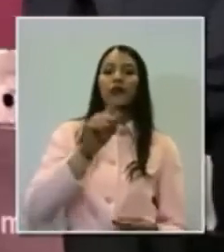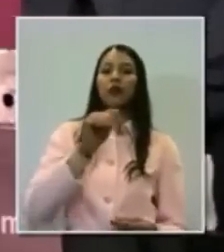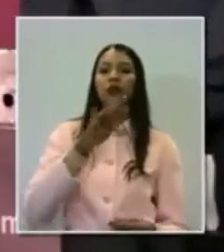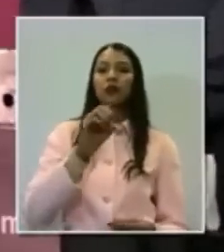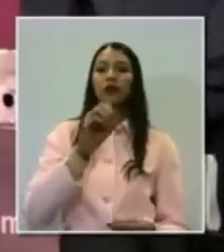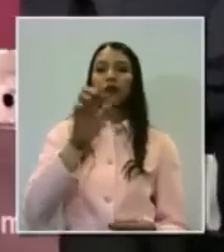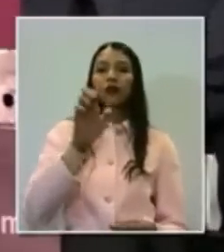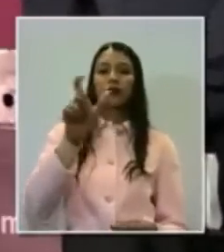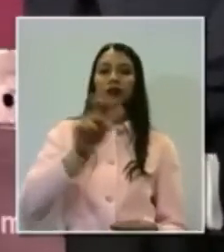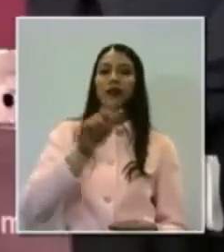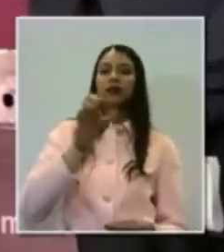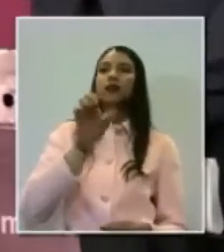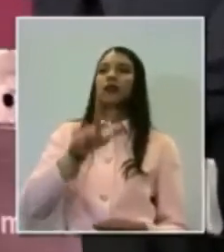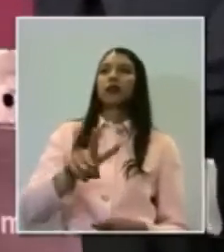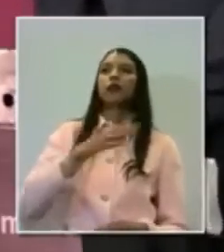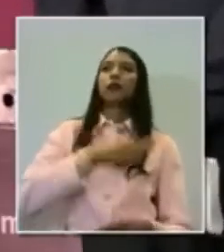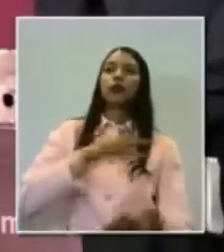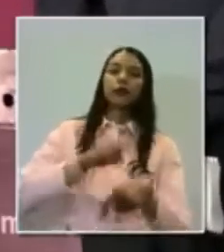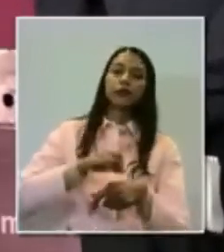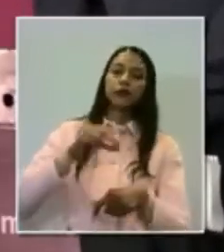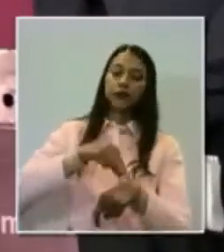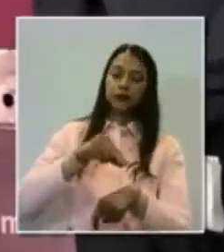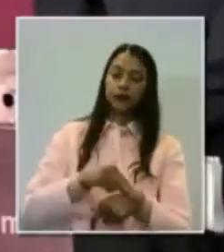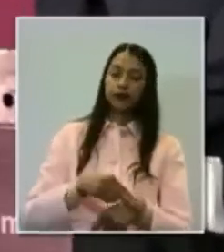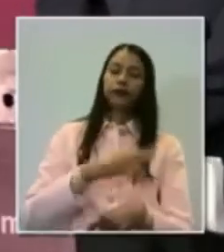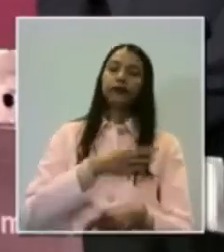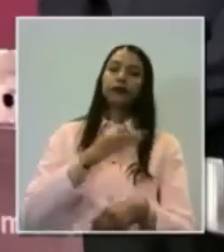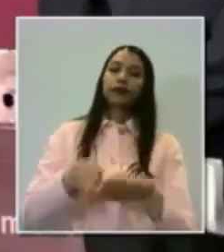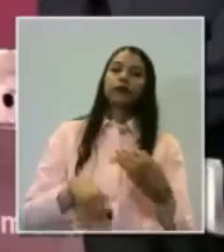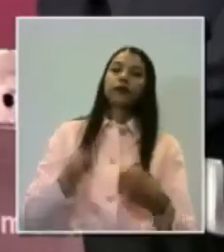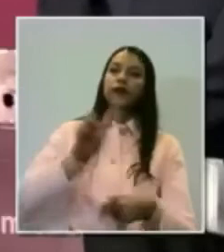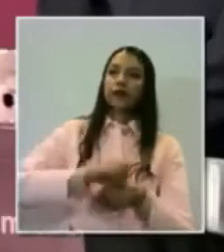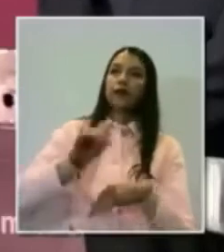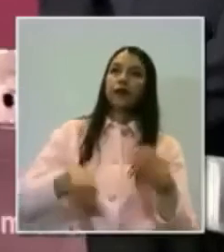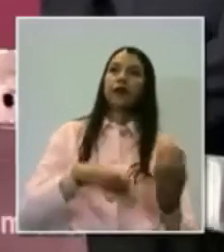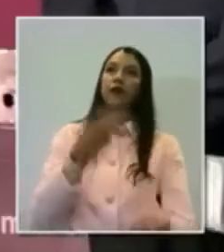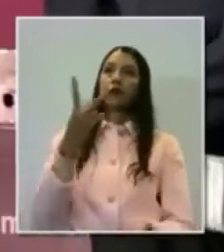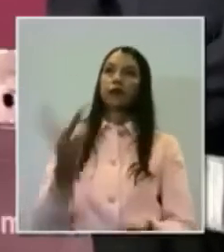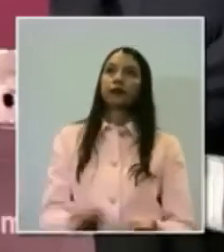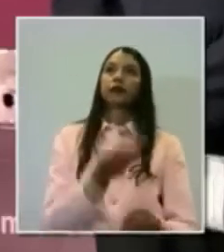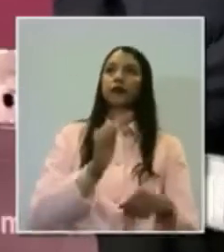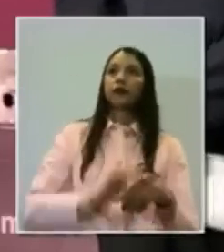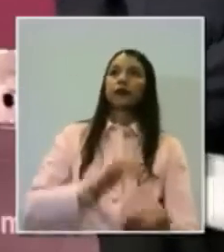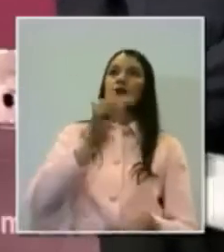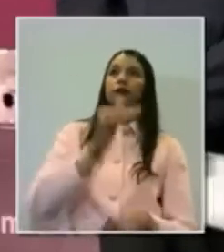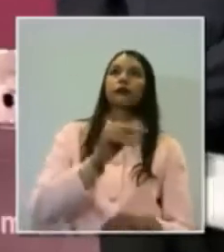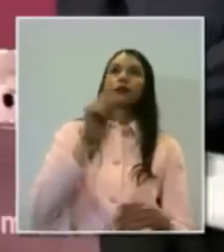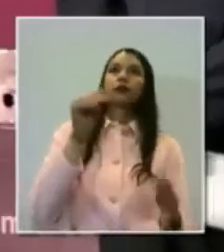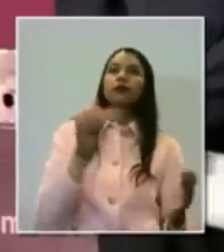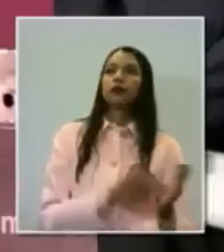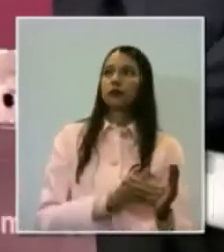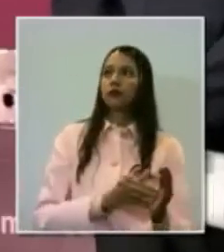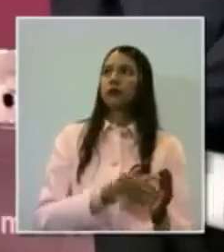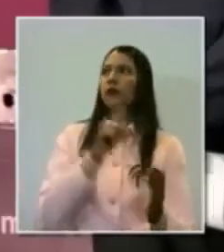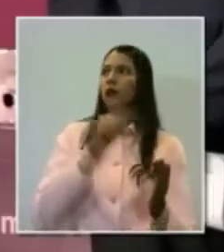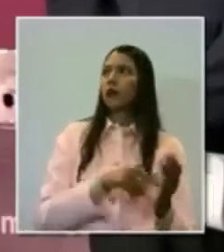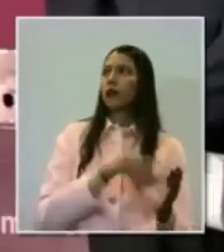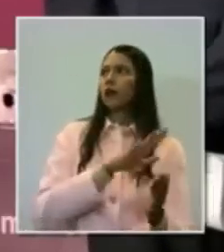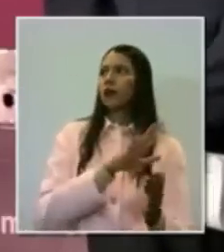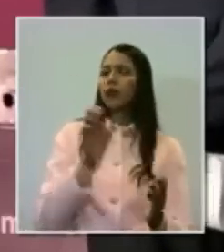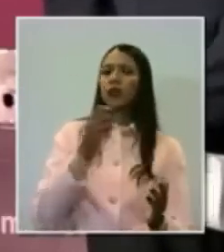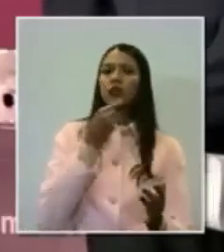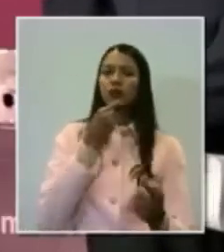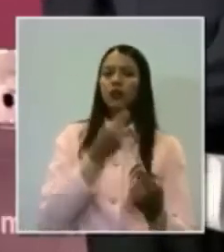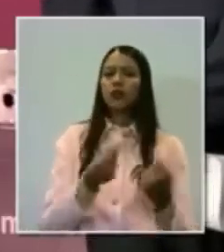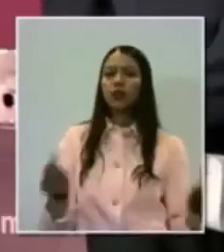Exeni. Gracias, doctora, muy buenos días a todos. Dos preguntitas. Decía que son más de 1,000, no sé si eran 1,000 o 1,500 niños